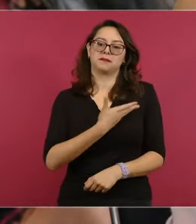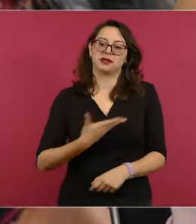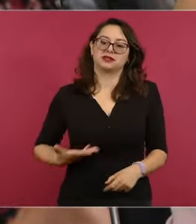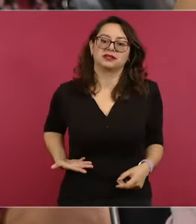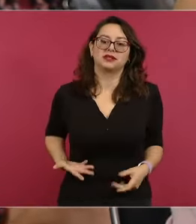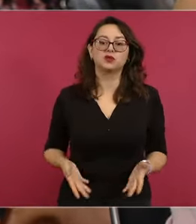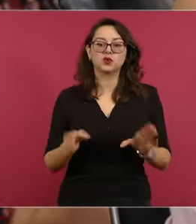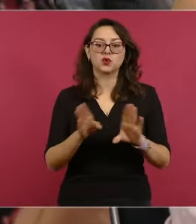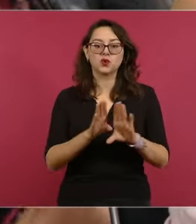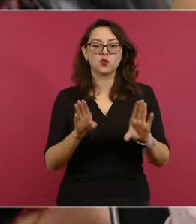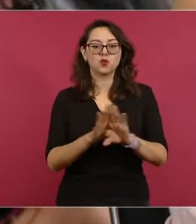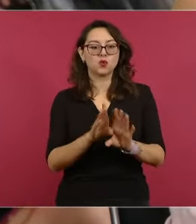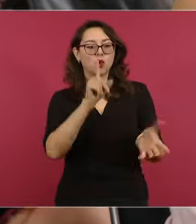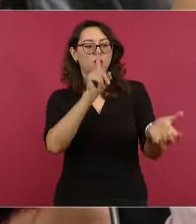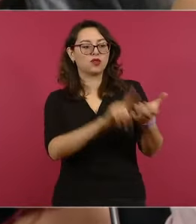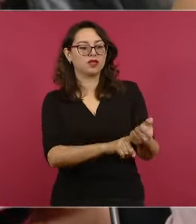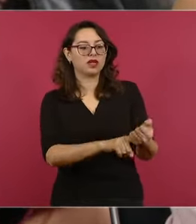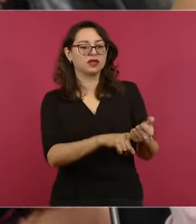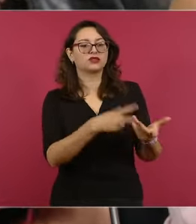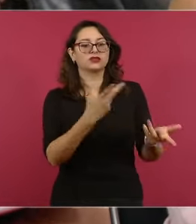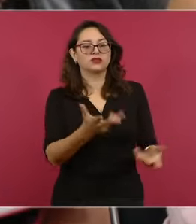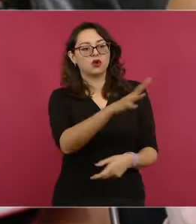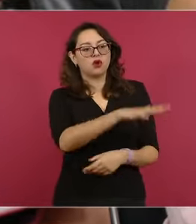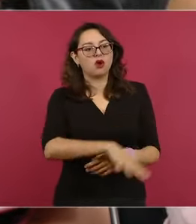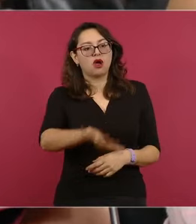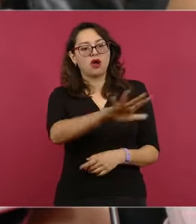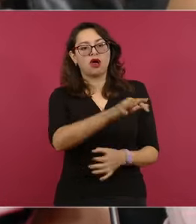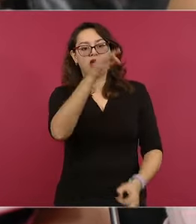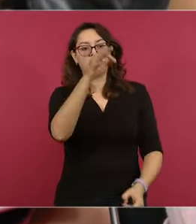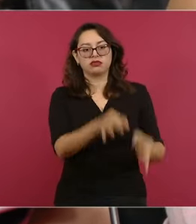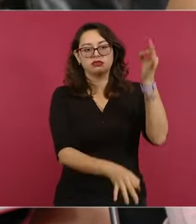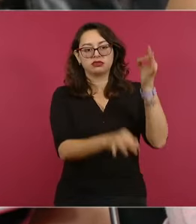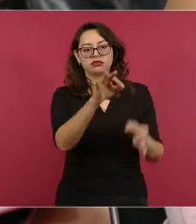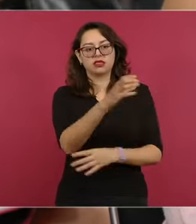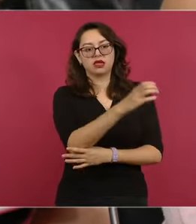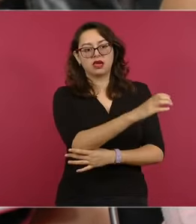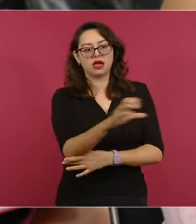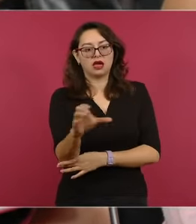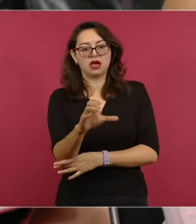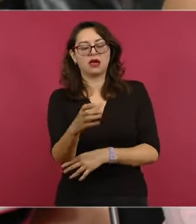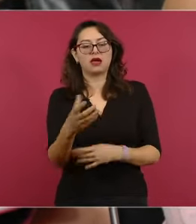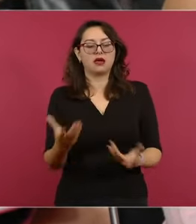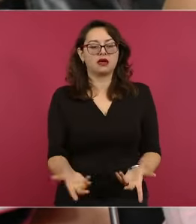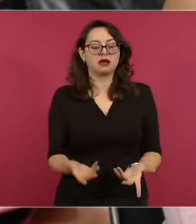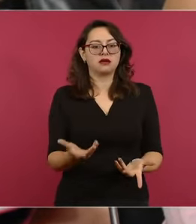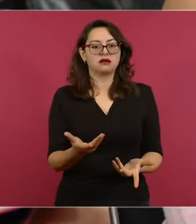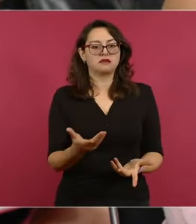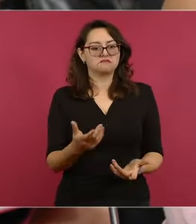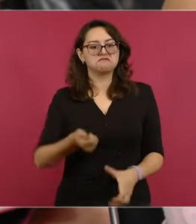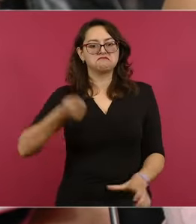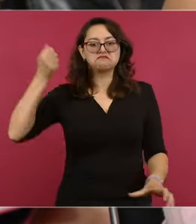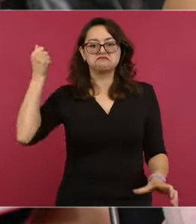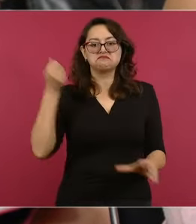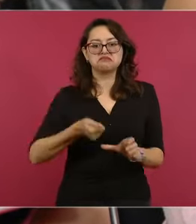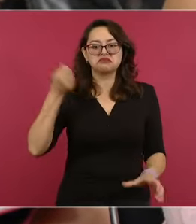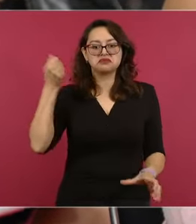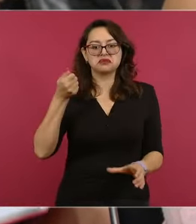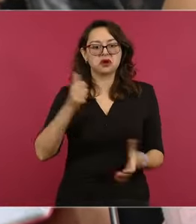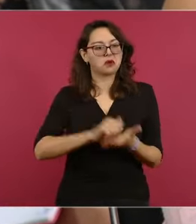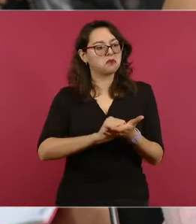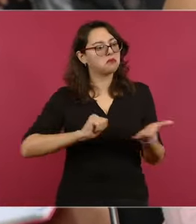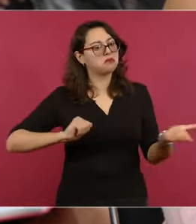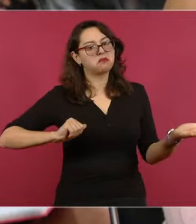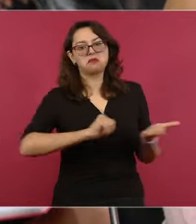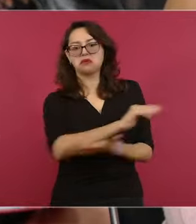un tribunal unitario agrario del Distrito 13, con sede en la ciudad de Guadalajara, emite una sentencia en favor